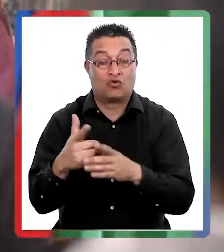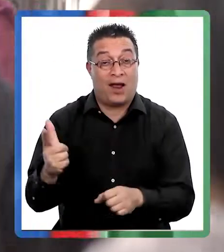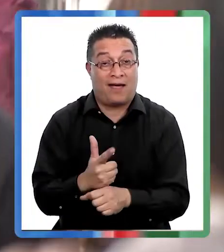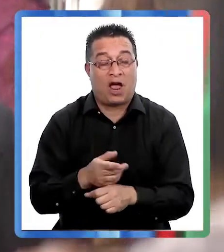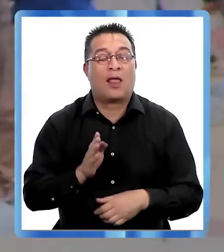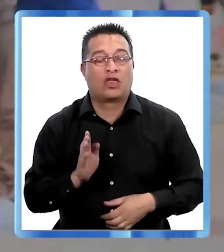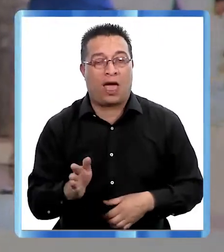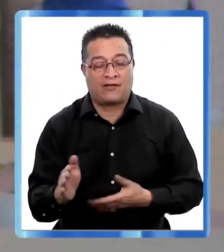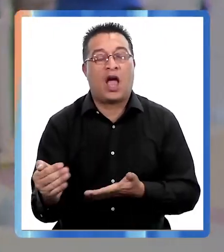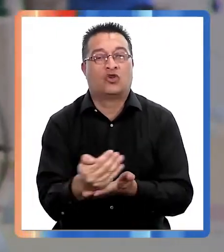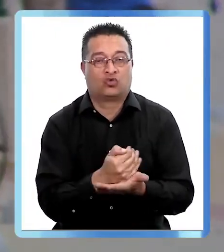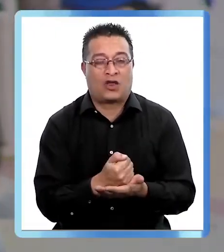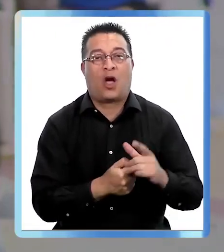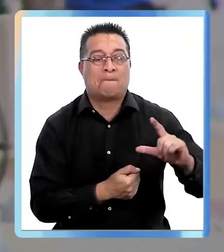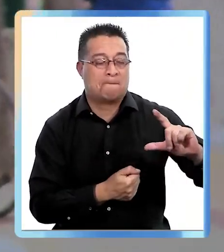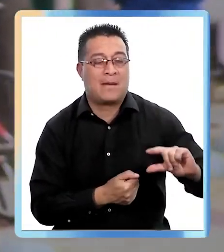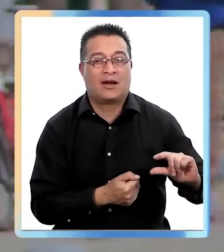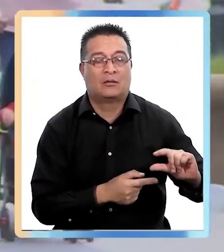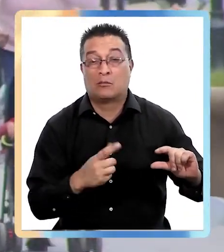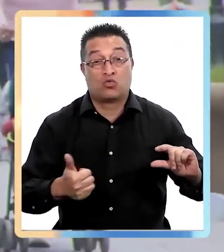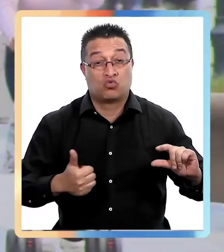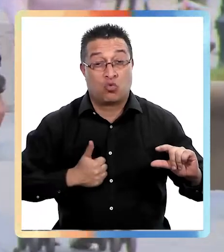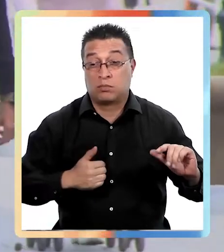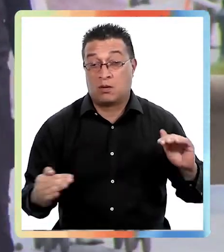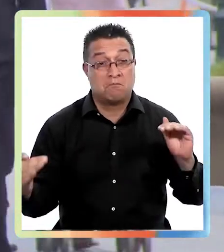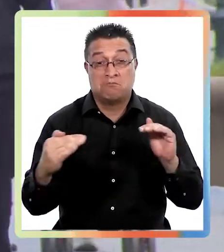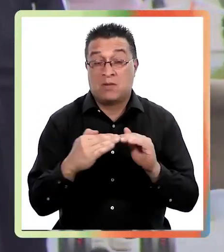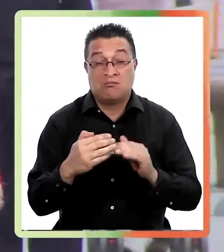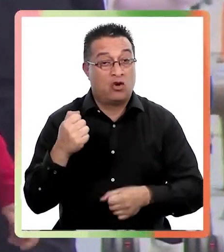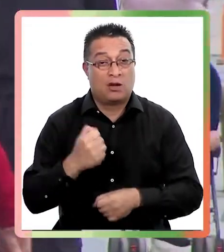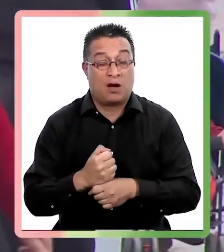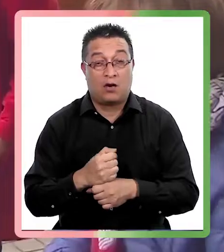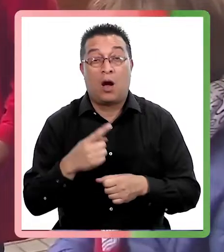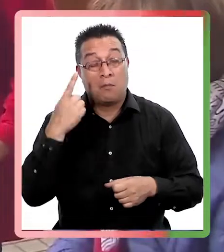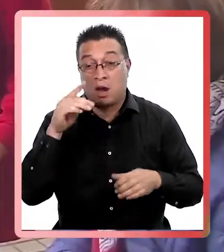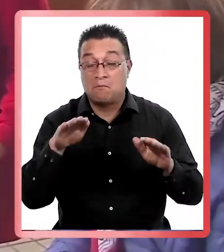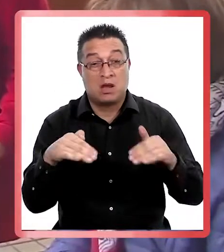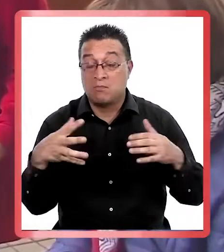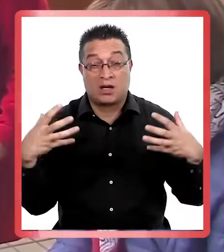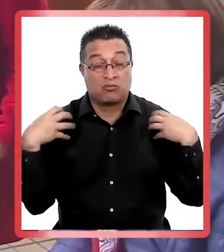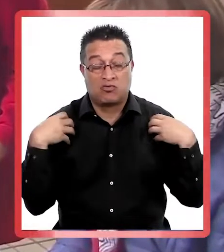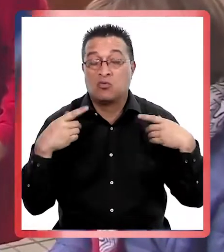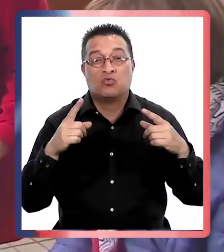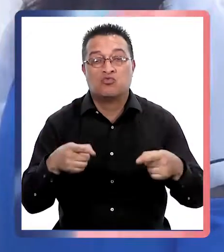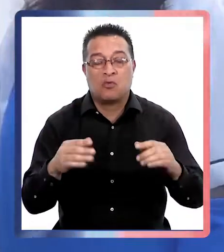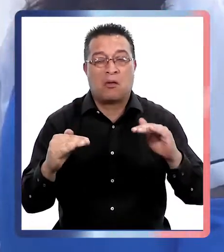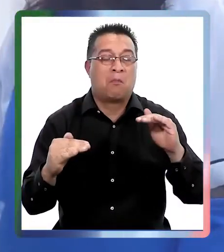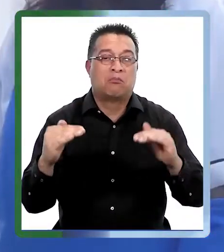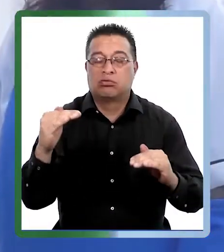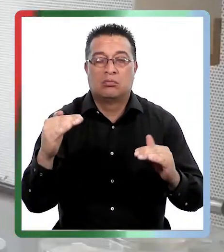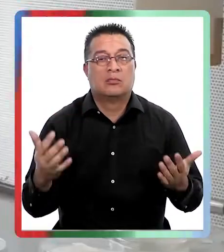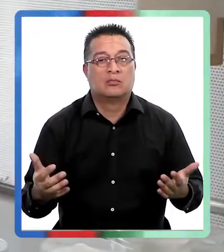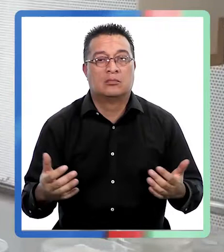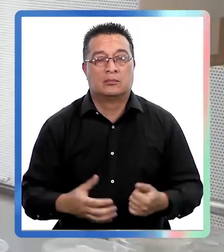laboral, todavía tienen sueldos más bajos, aunque cumplen las mismas funciones y tengan las mismas responsabilidades que